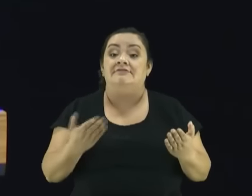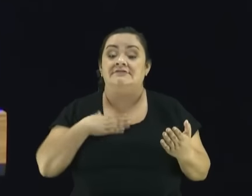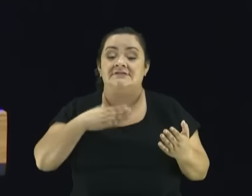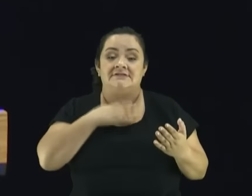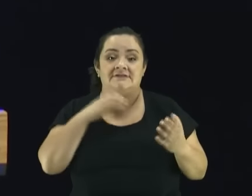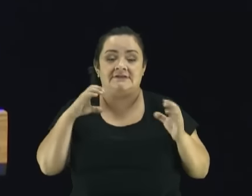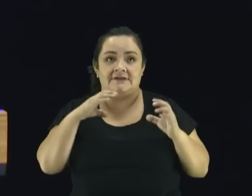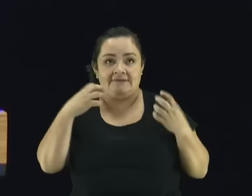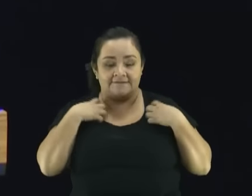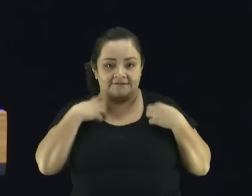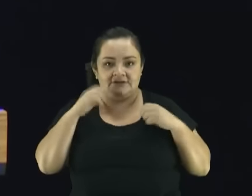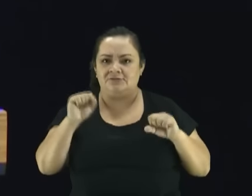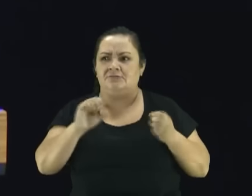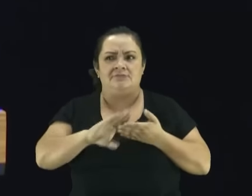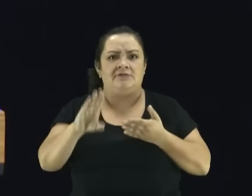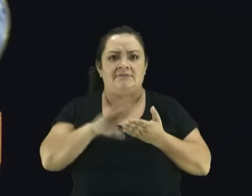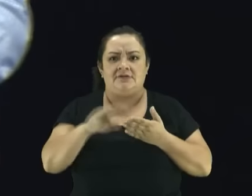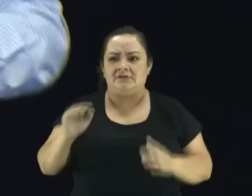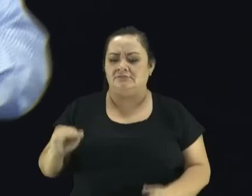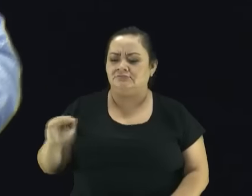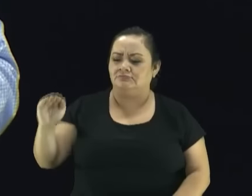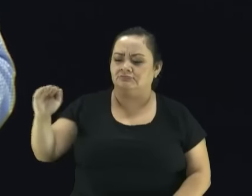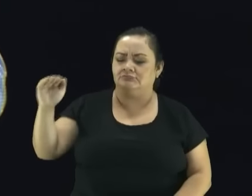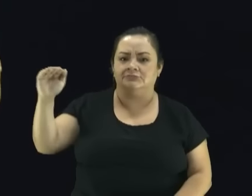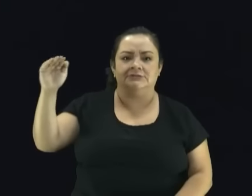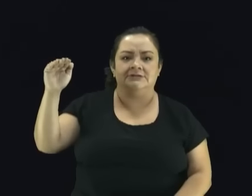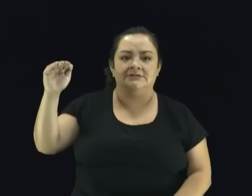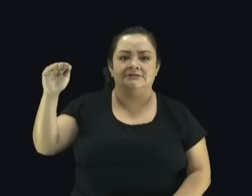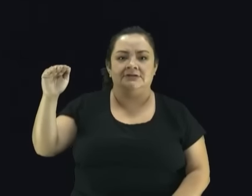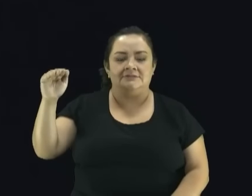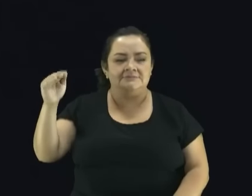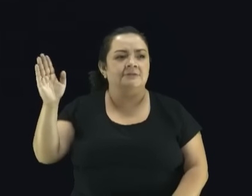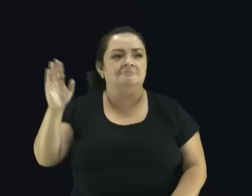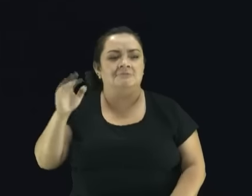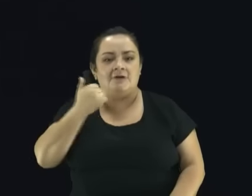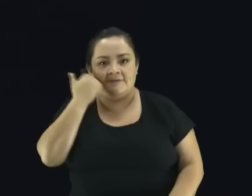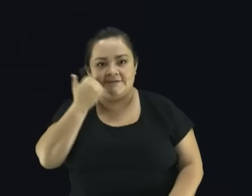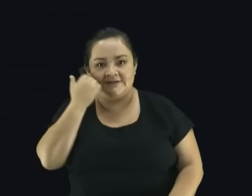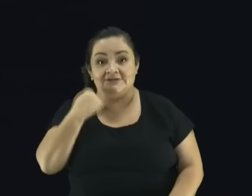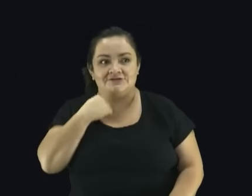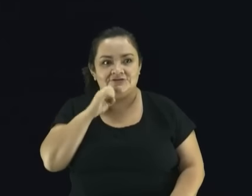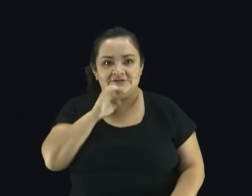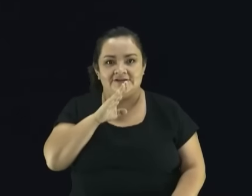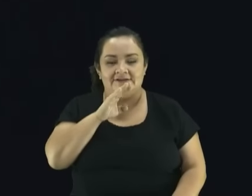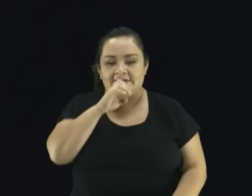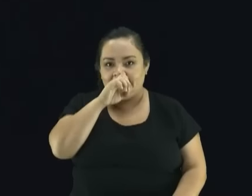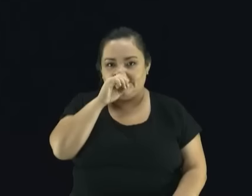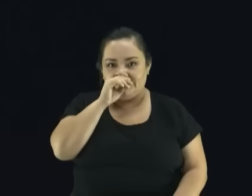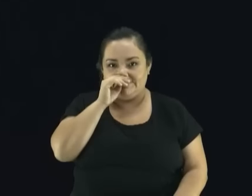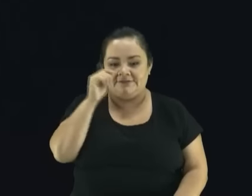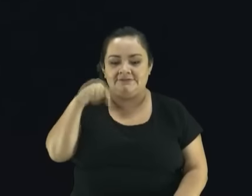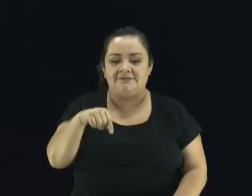pagar Cuando los hijos crecieron y comenzaron a salir de casa le dije a mis hijos no a la mamá de mis hijos a partir de hoy a tu mamá le vamos a dar una